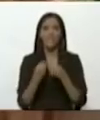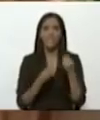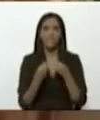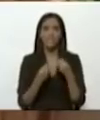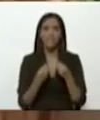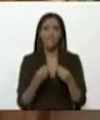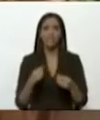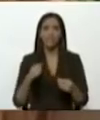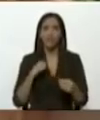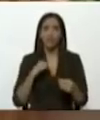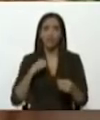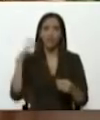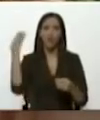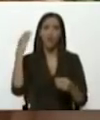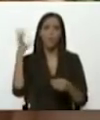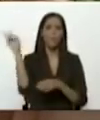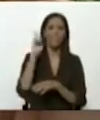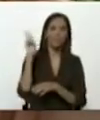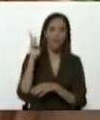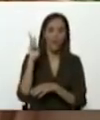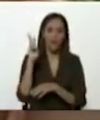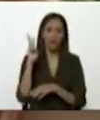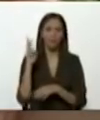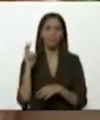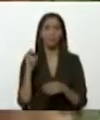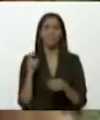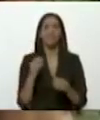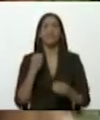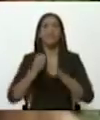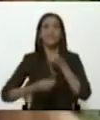yo soy colombo-venezolana, y hice la...